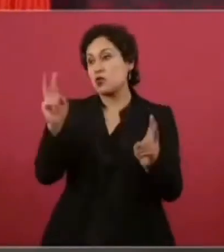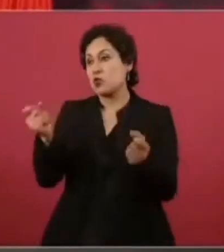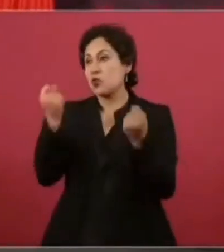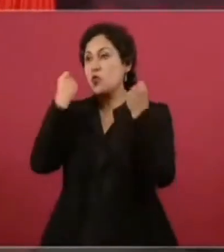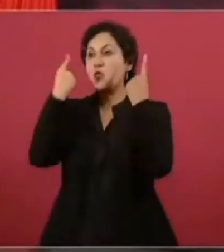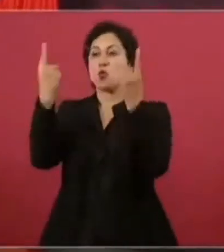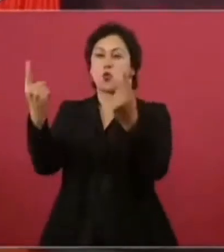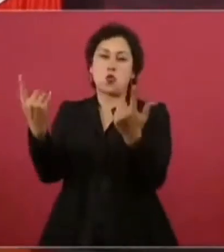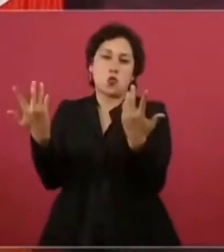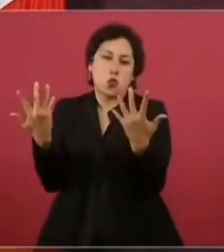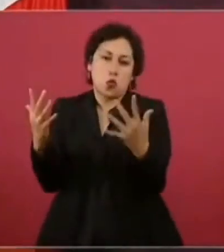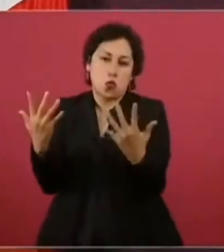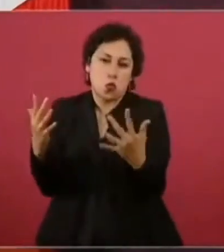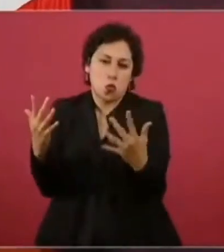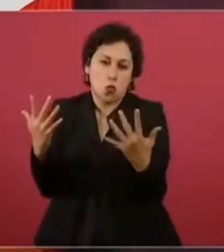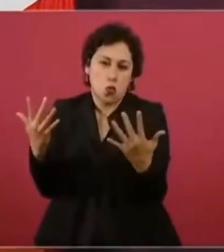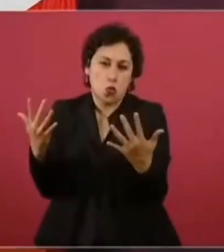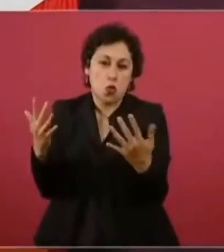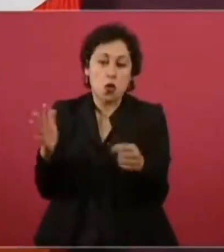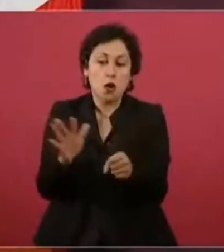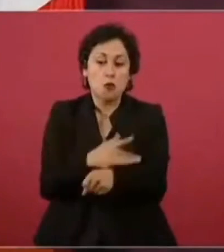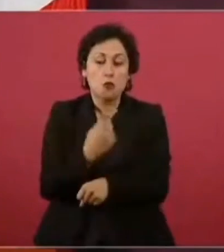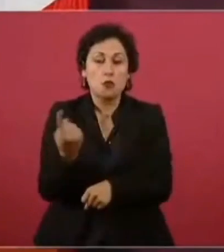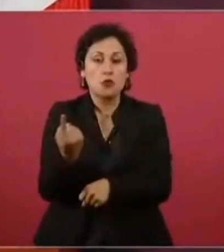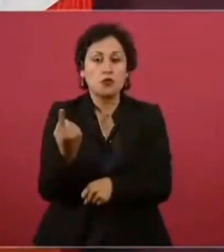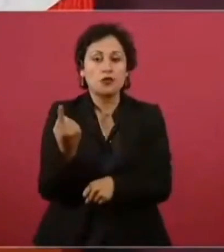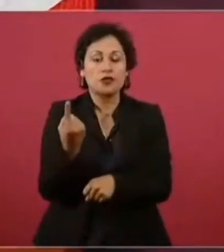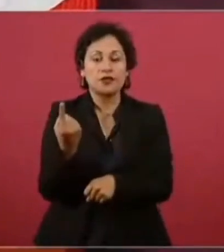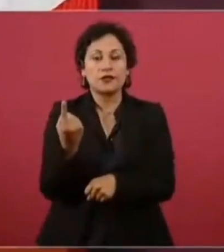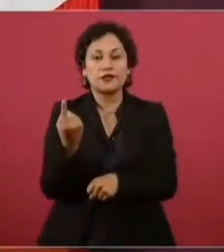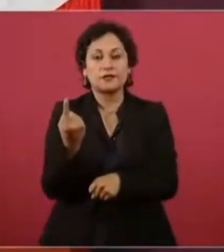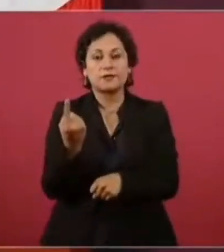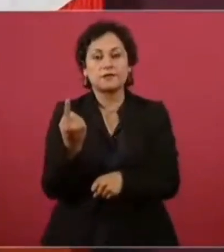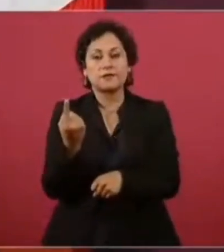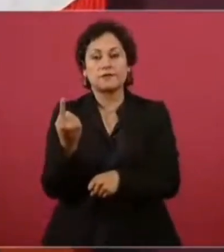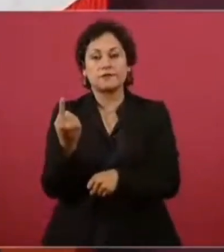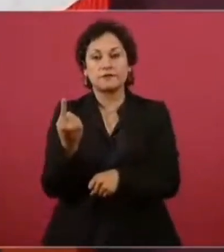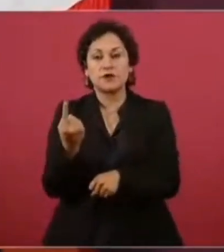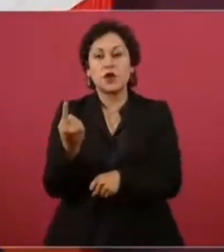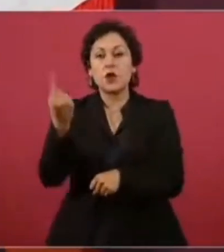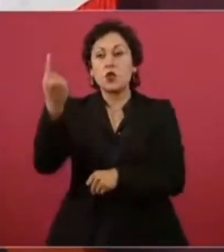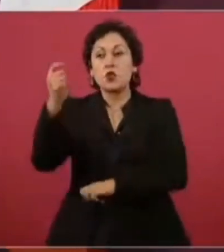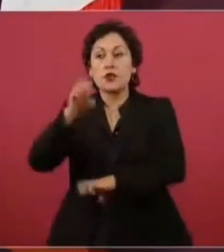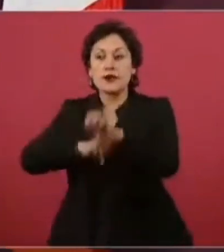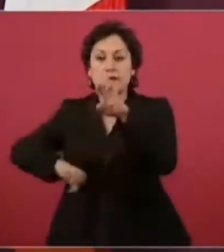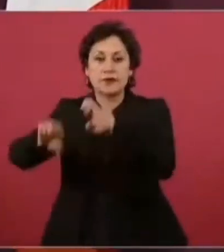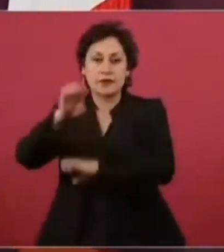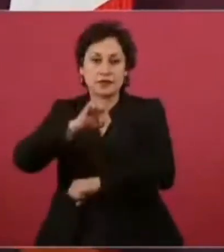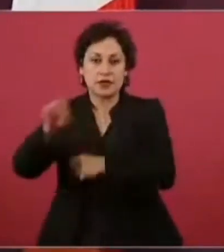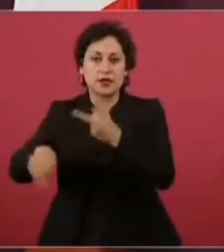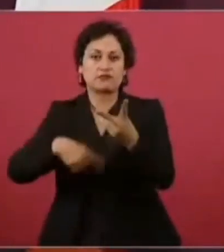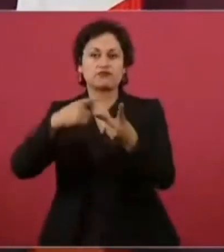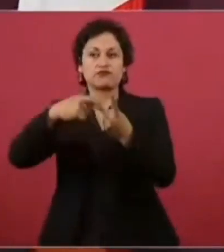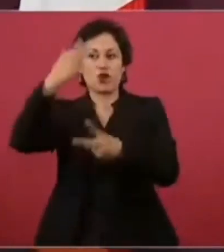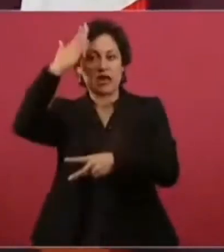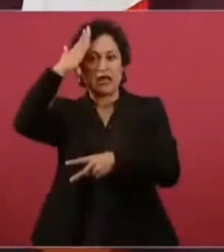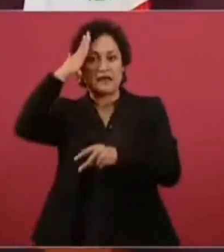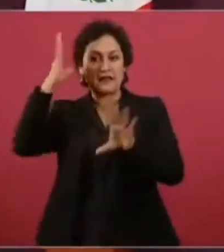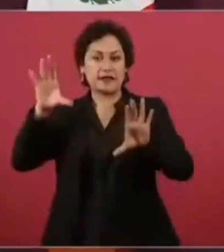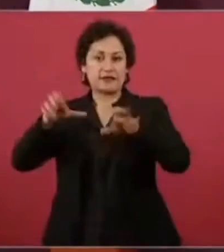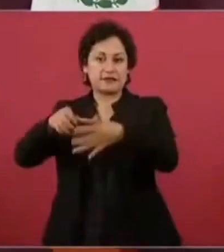de todos cuando encarcela a un empresario y a un líder sindical.